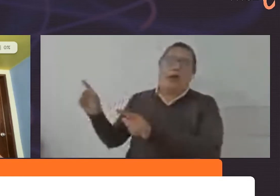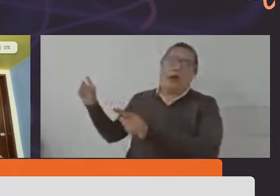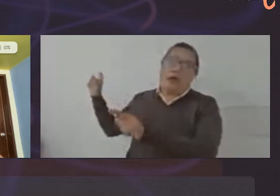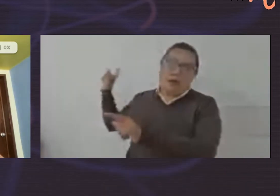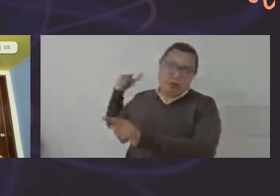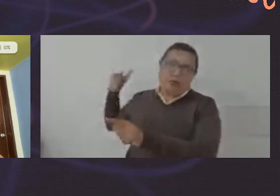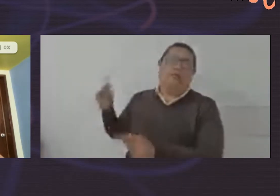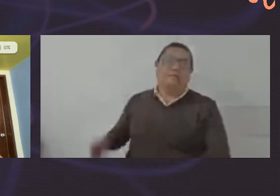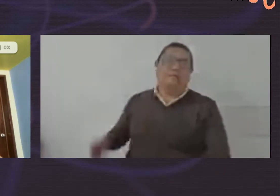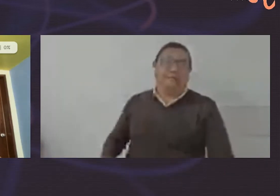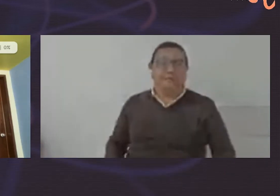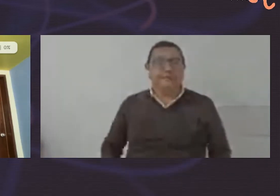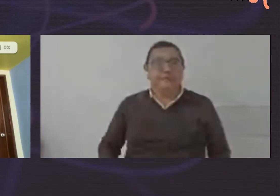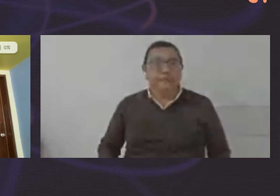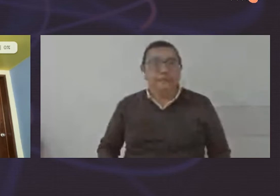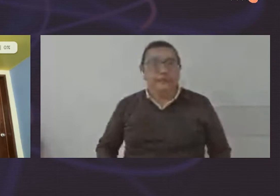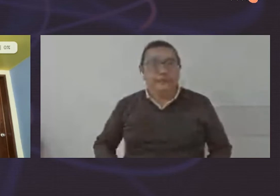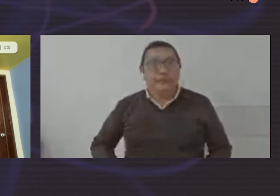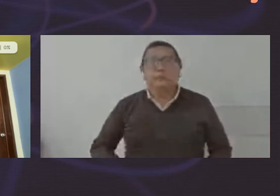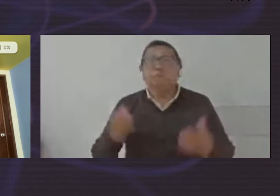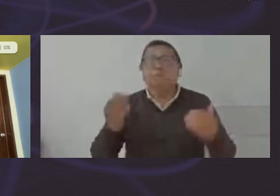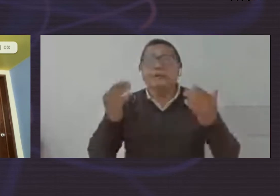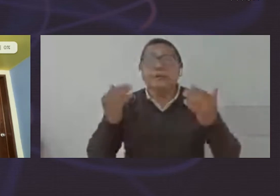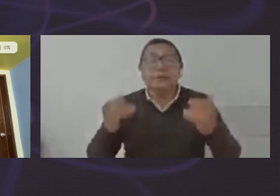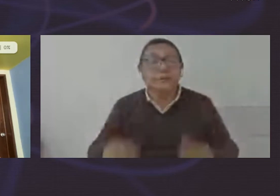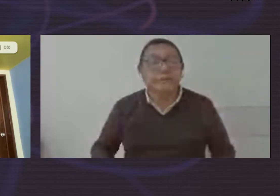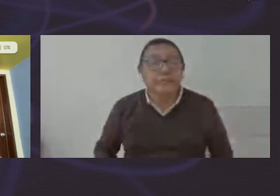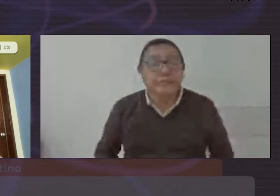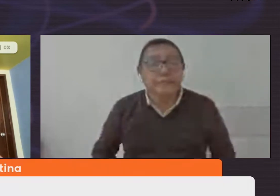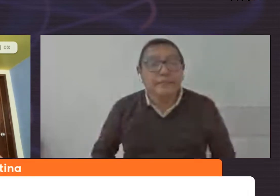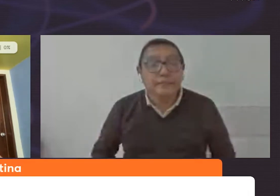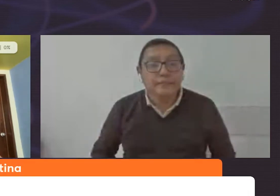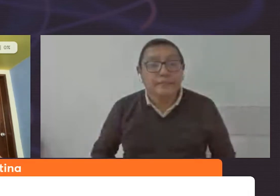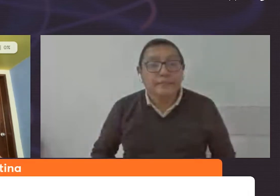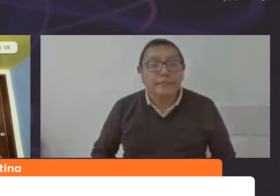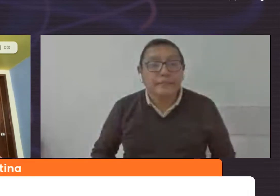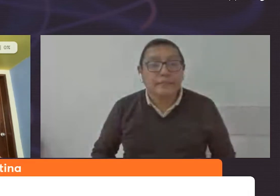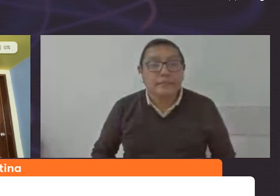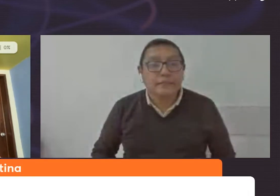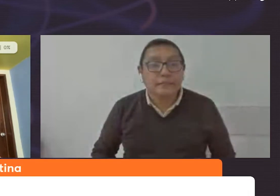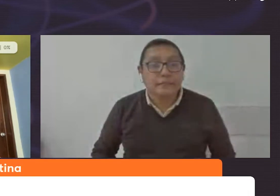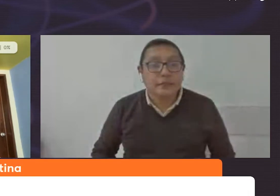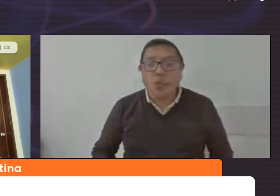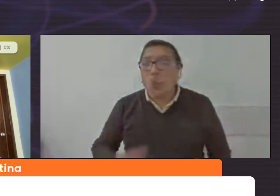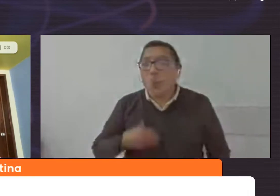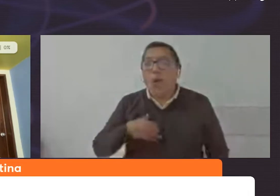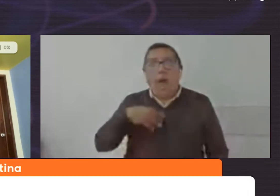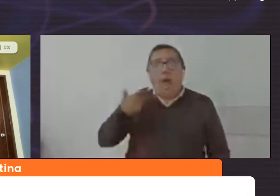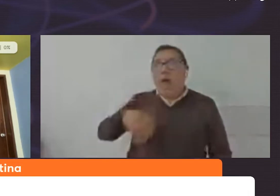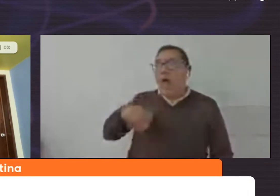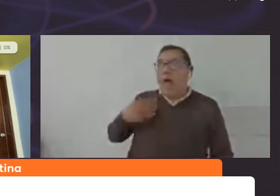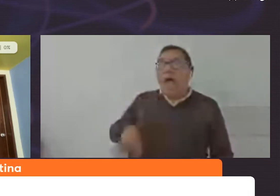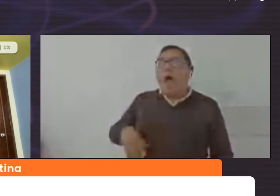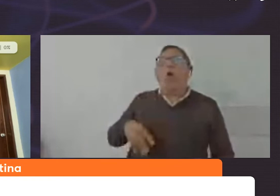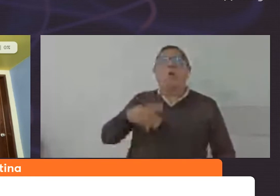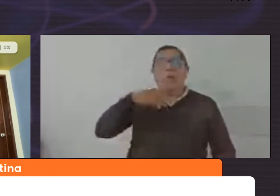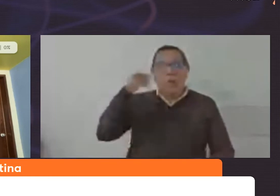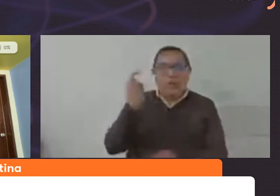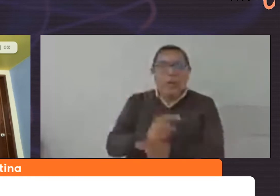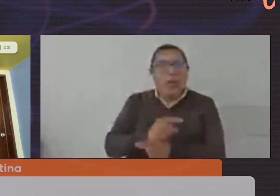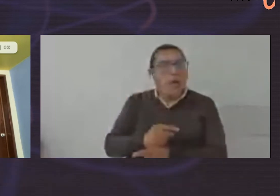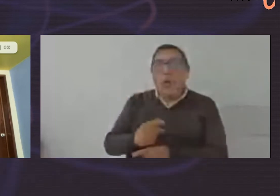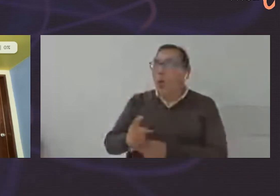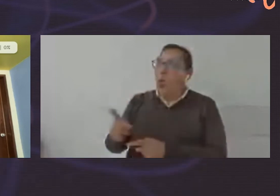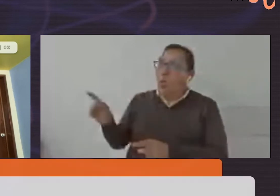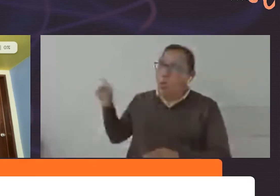mejoré, ok. ¿Qué más? ¿Qué más? Platíquenme, ¿qué más? Cecilia, no puedo creerlo. ¿Qué más?